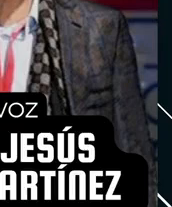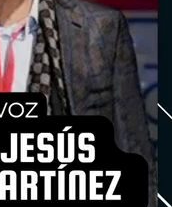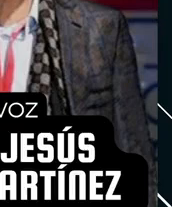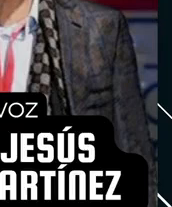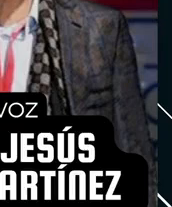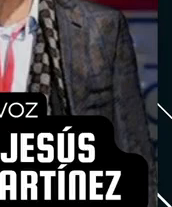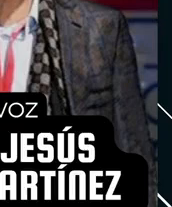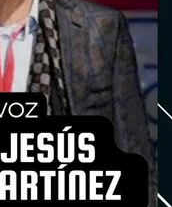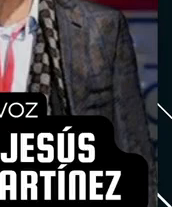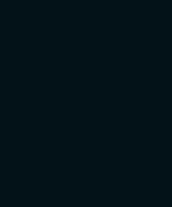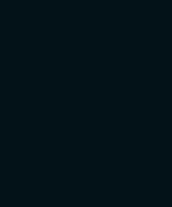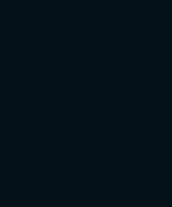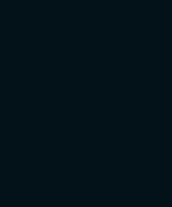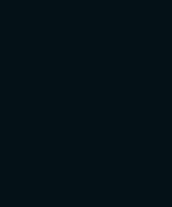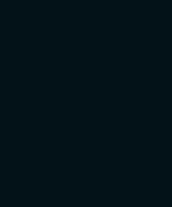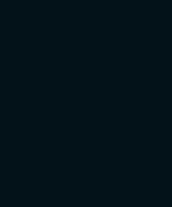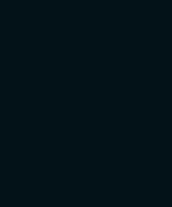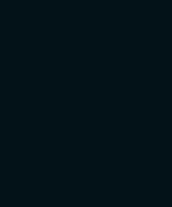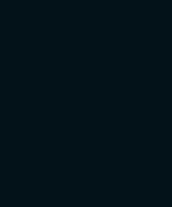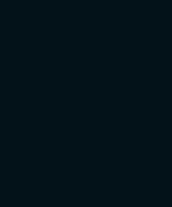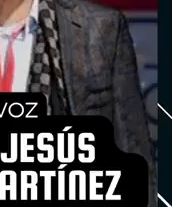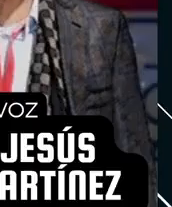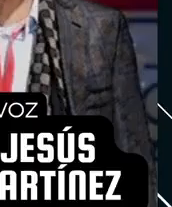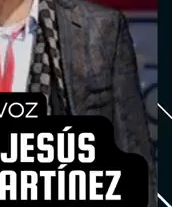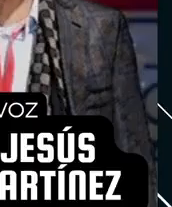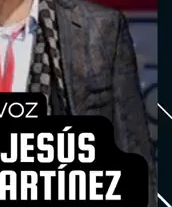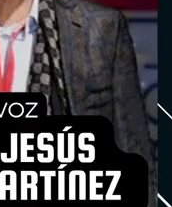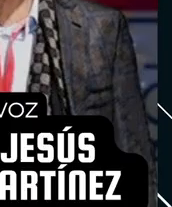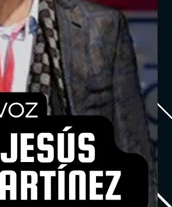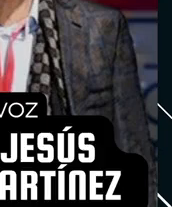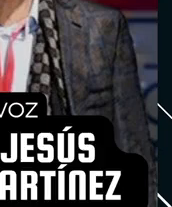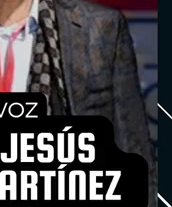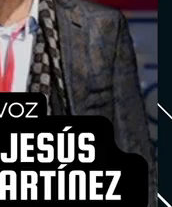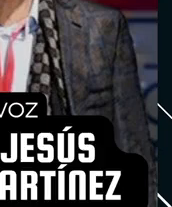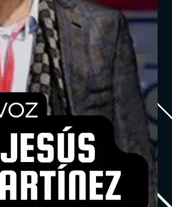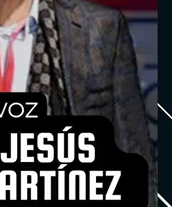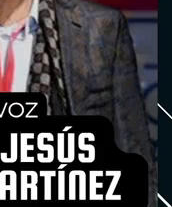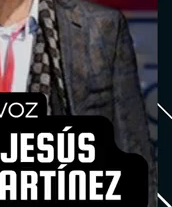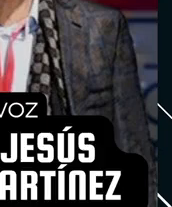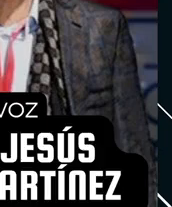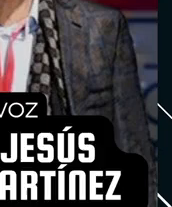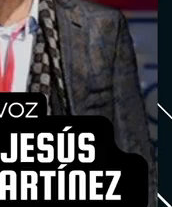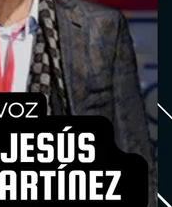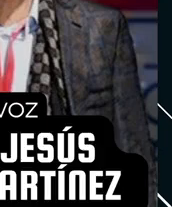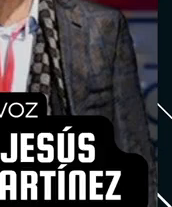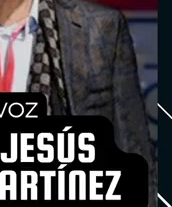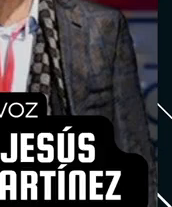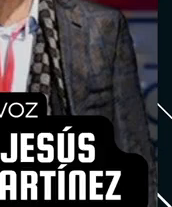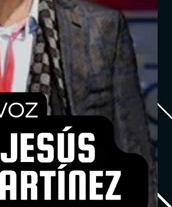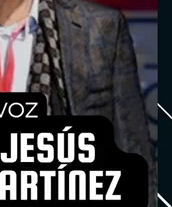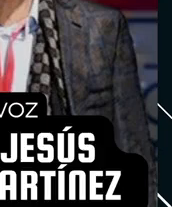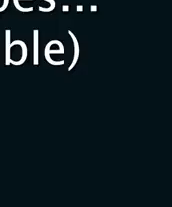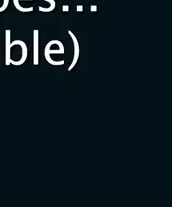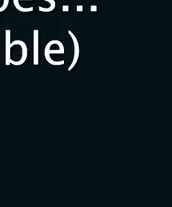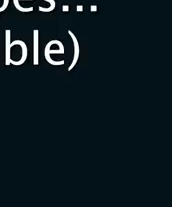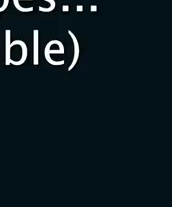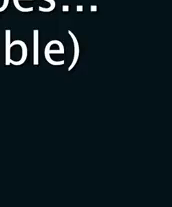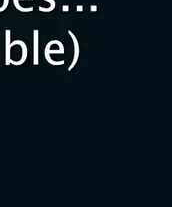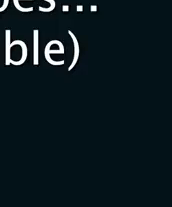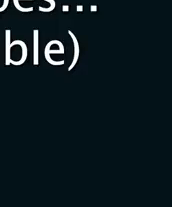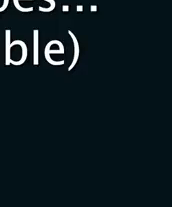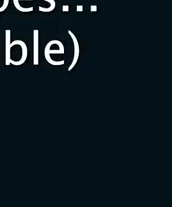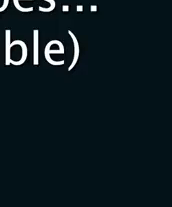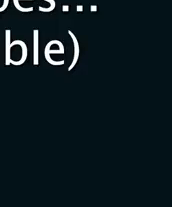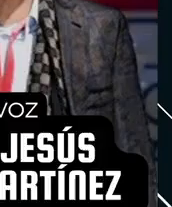imputa, cabrón. Ahorita ¿tienes? Perdóname, gordito, que no, es que no, yo Enrique no, le he molestado, pero es que tú tienes más peso, gordito. No, no te